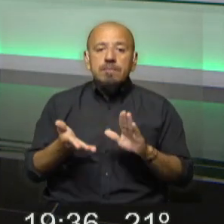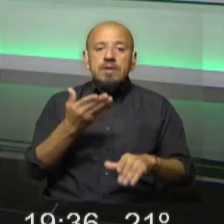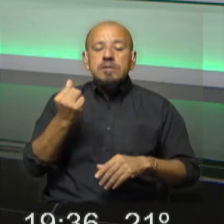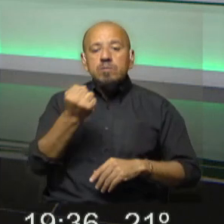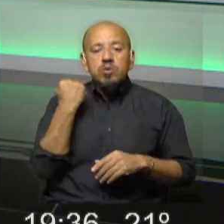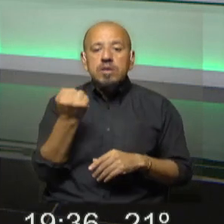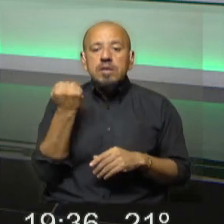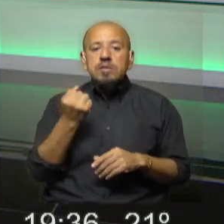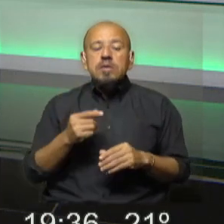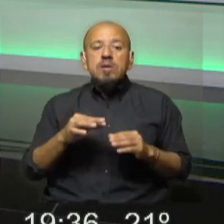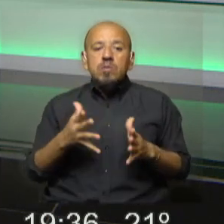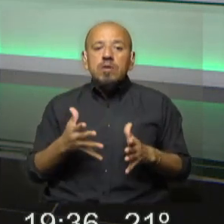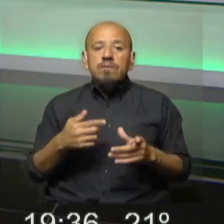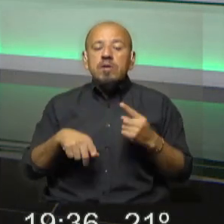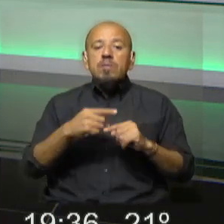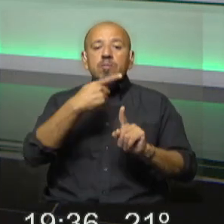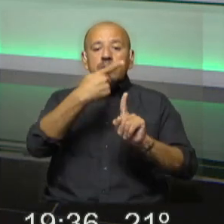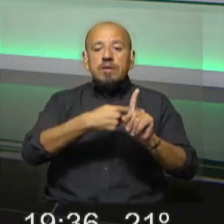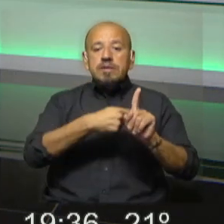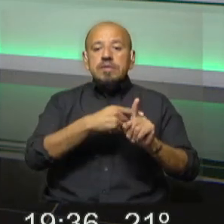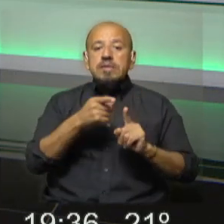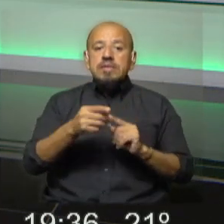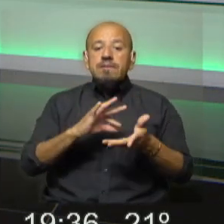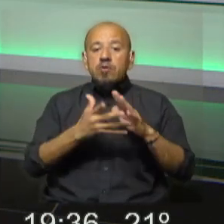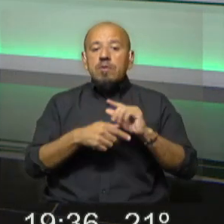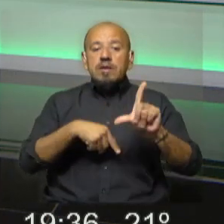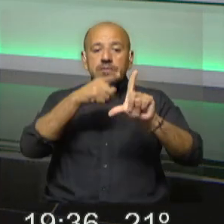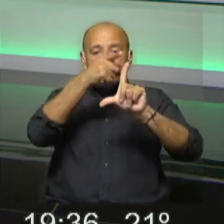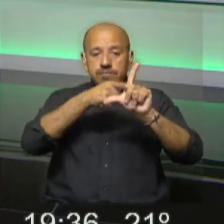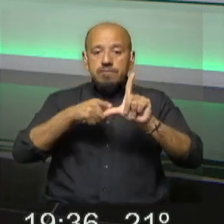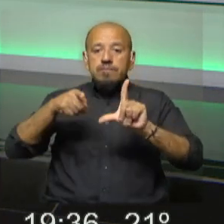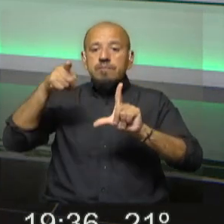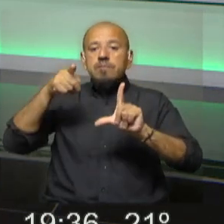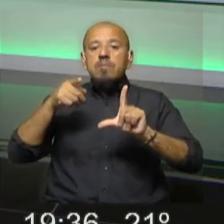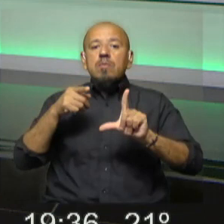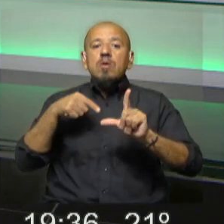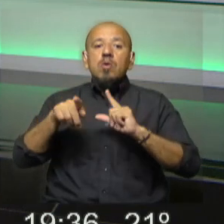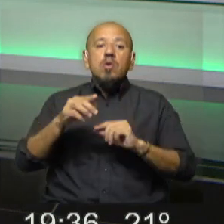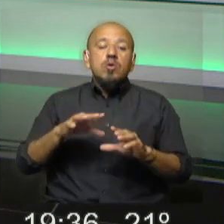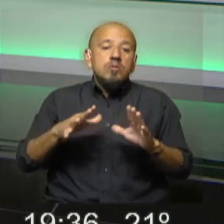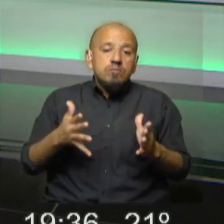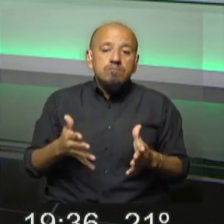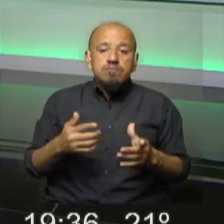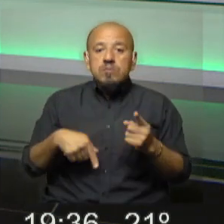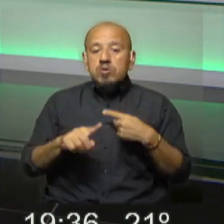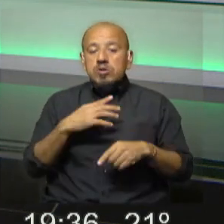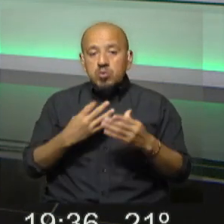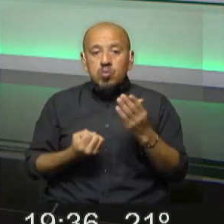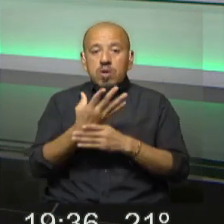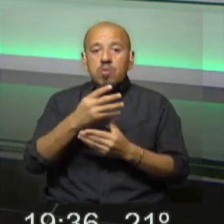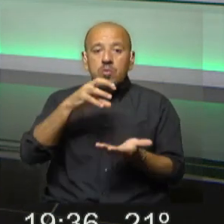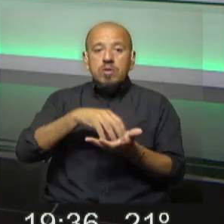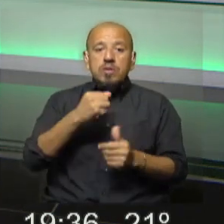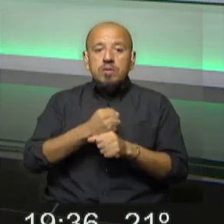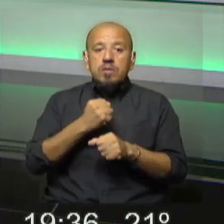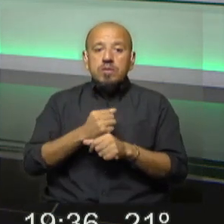hecho, cuál fue la dinámica mensual, que es lo que da esa forma de U, ¿sí? Con un año que no tiene o no nos deja puestos adicionales. ¿Sí? Así